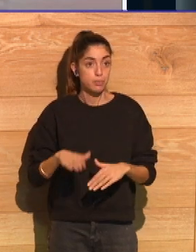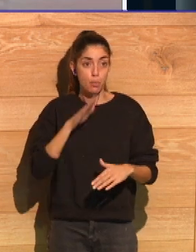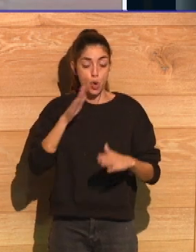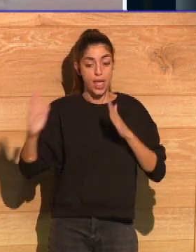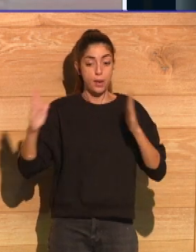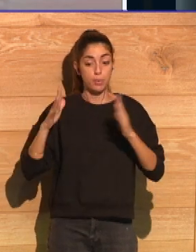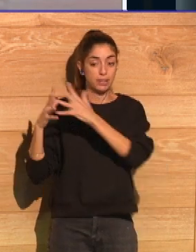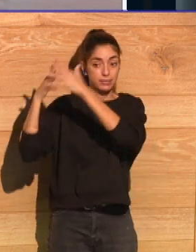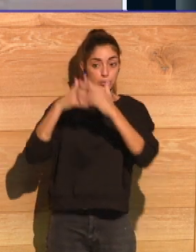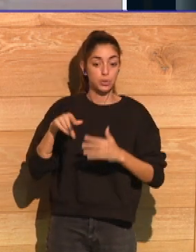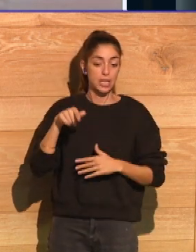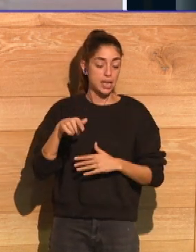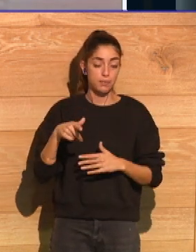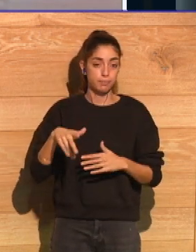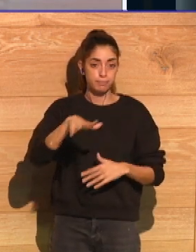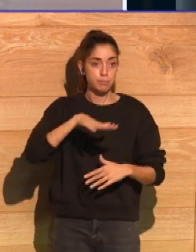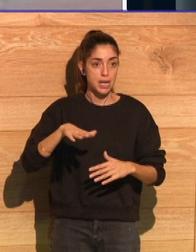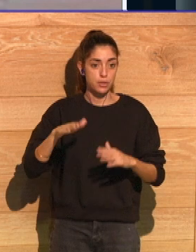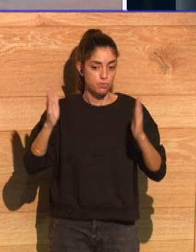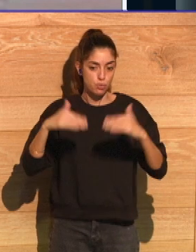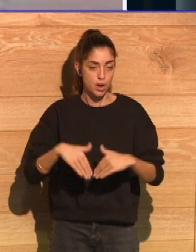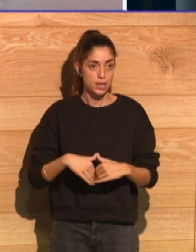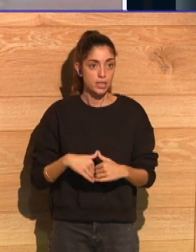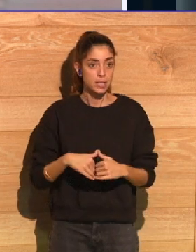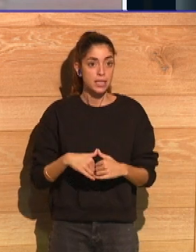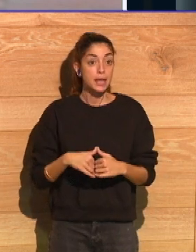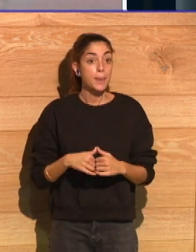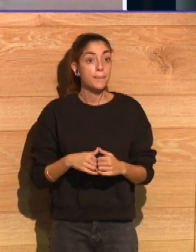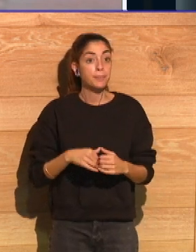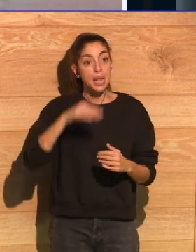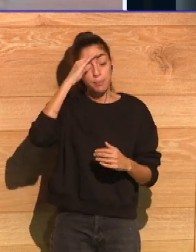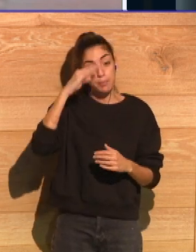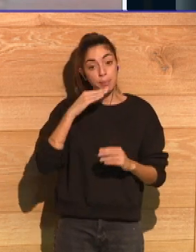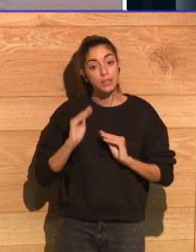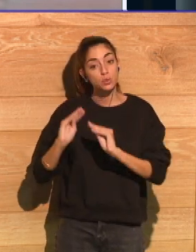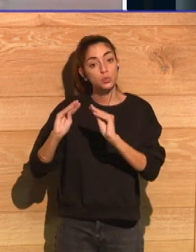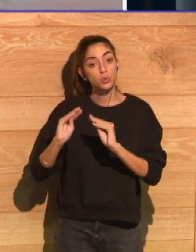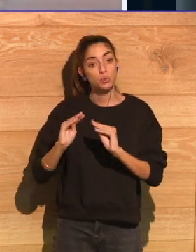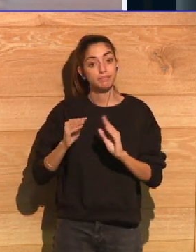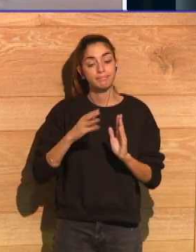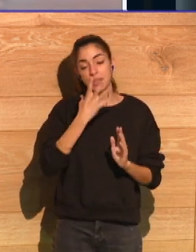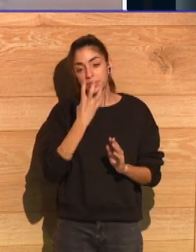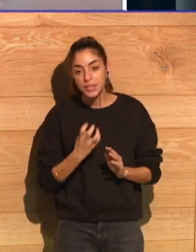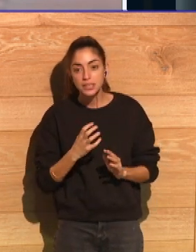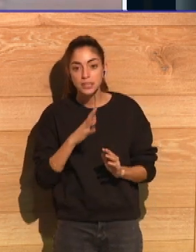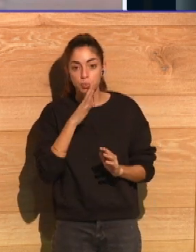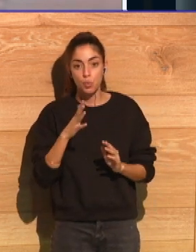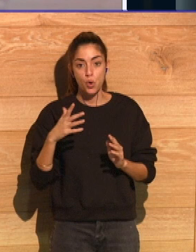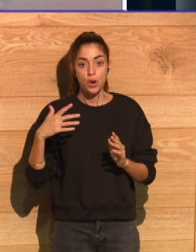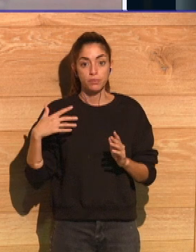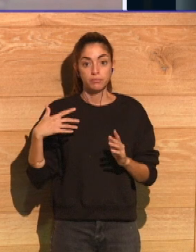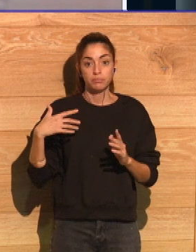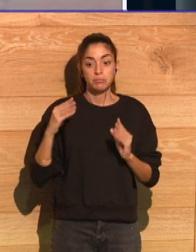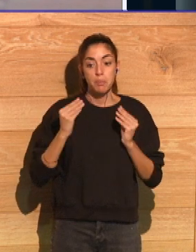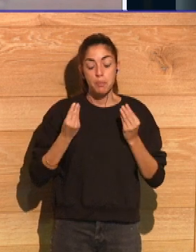Su padre empezó a lamentar el haberle propiciado esa trayectoria, porque bueno, era una mujer que no se podía